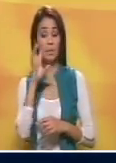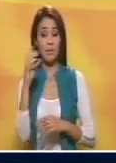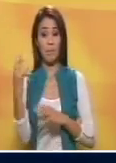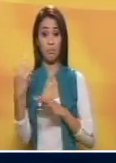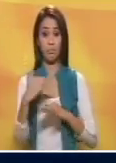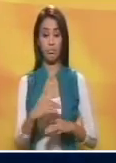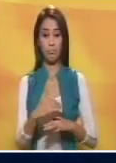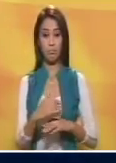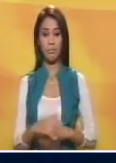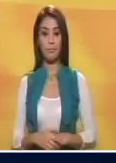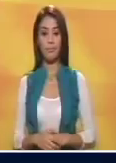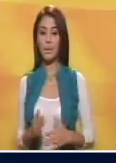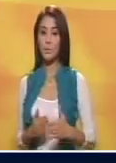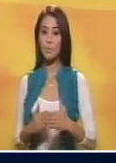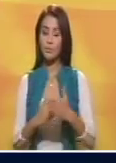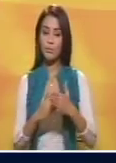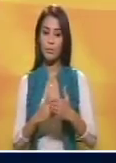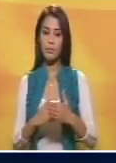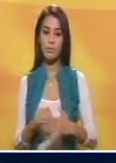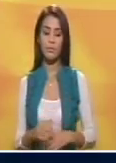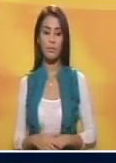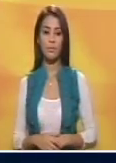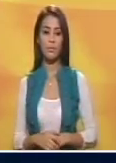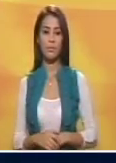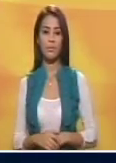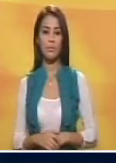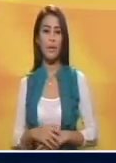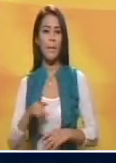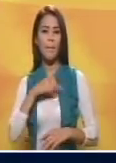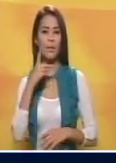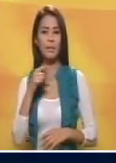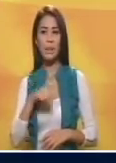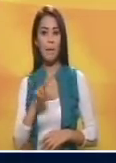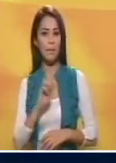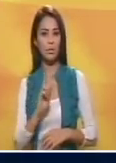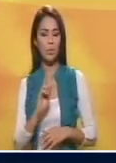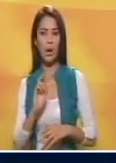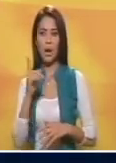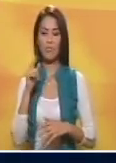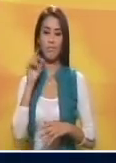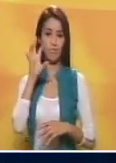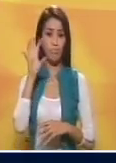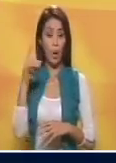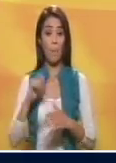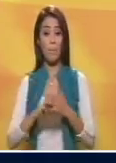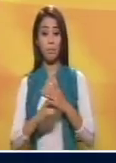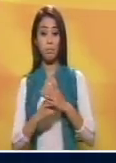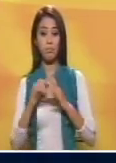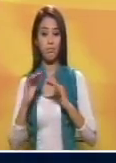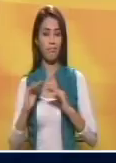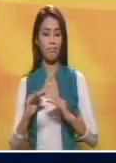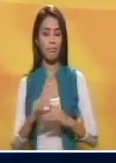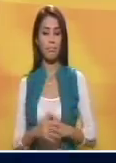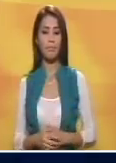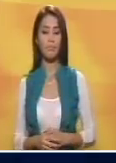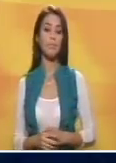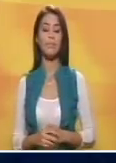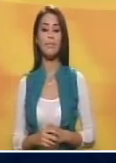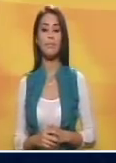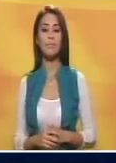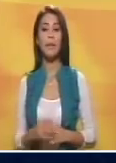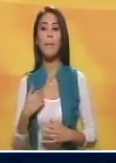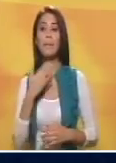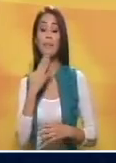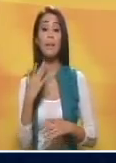secuaces, que son muy enanos y pequeños políticamente en Venezuela, pero que andan envalentonados por el mundo pidiendo la destrucción